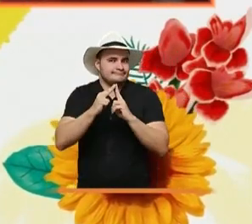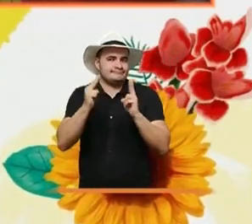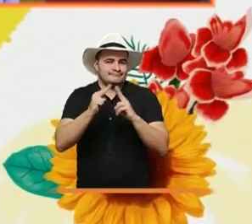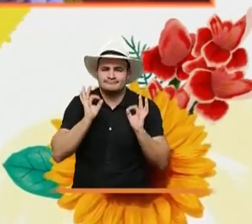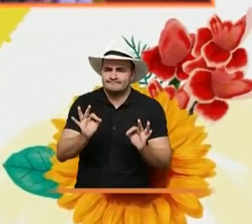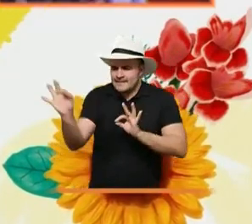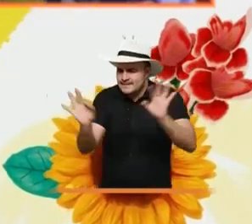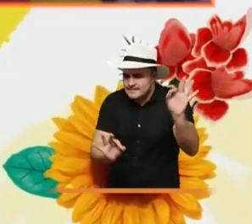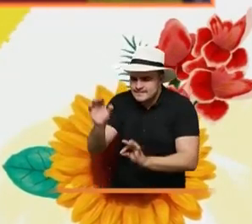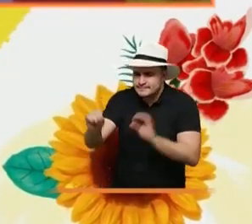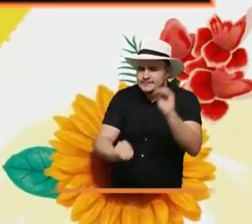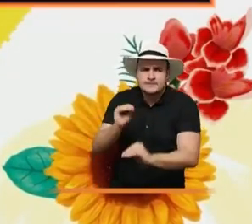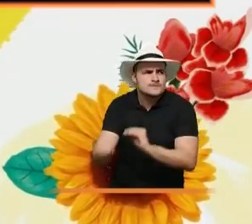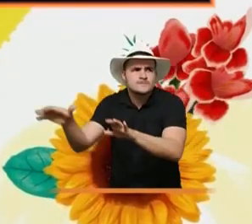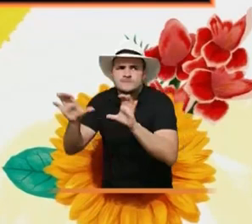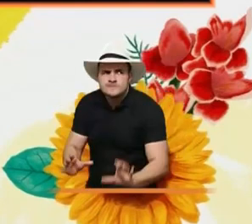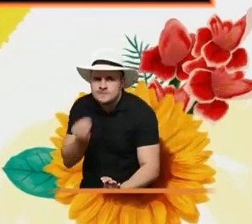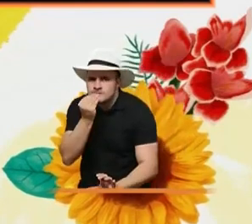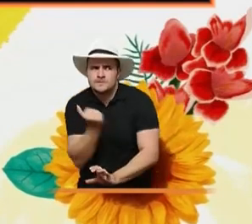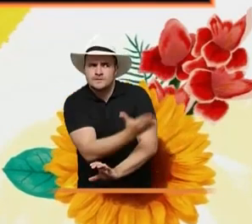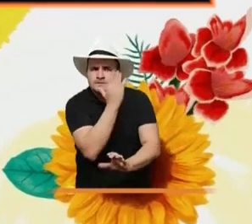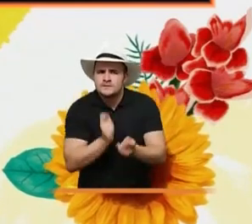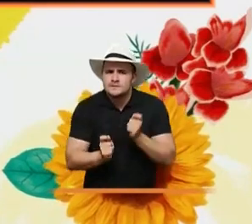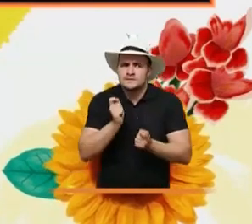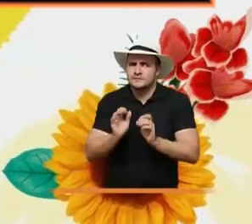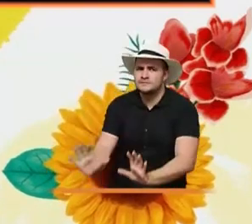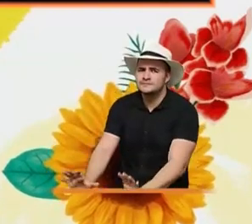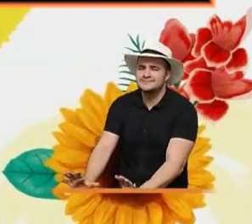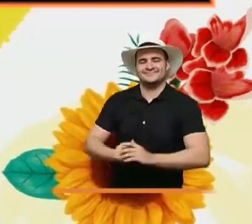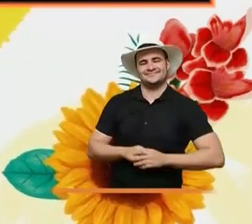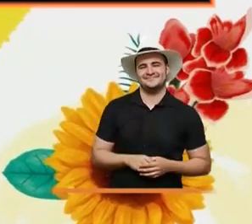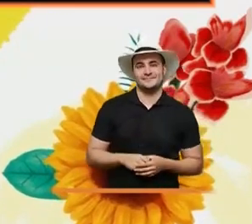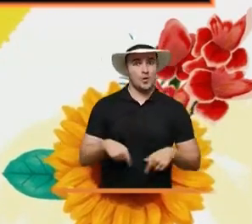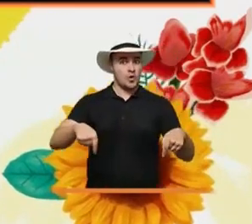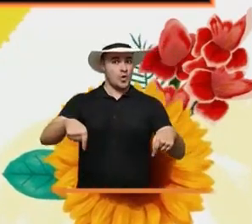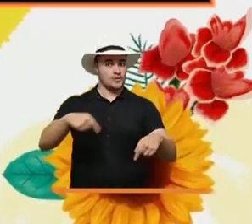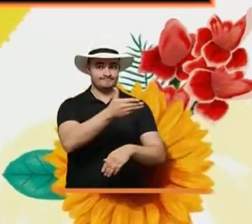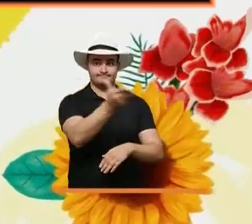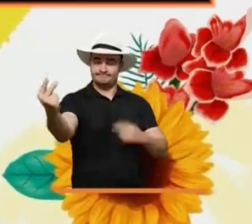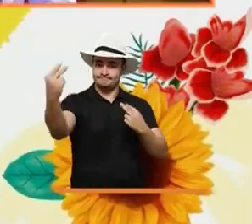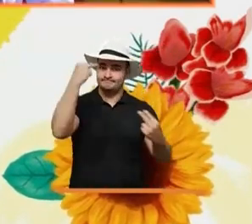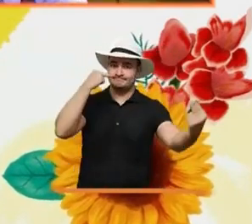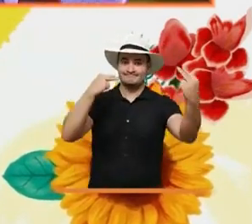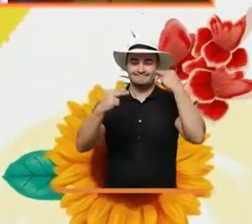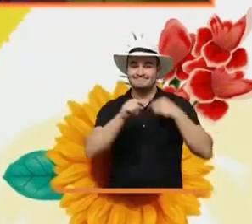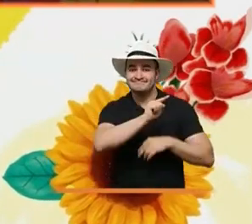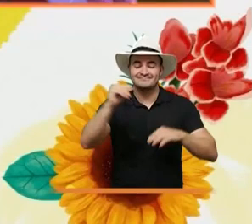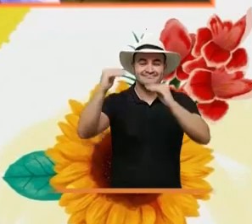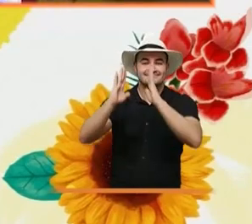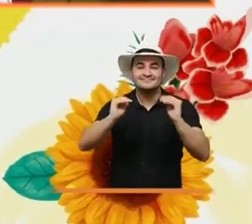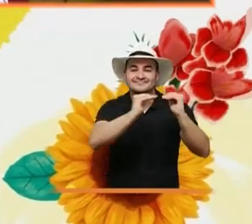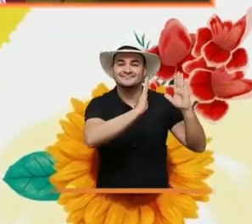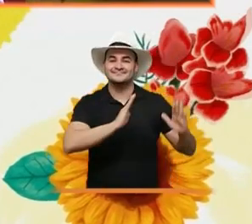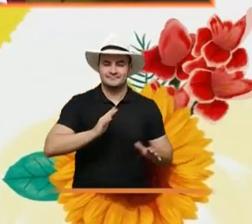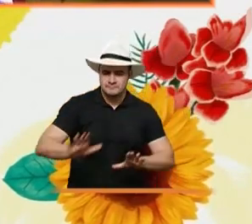minucia su mercado hoy señor televidente si él